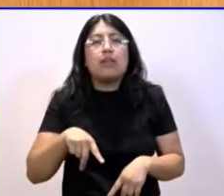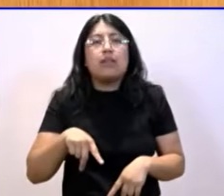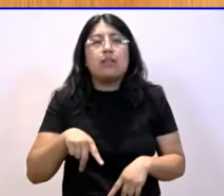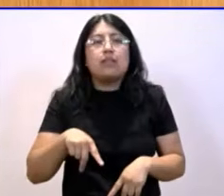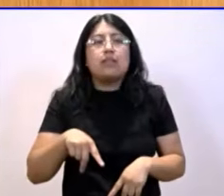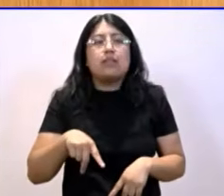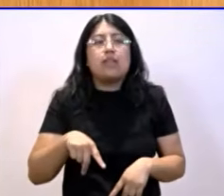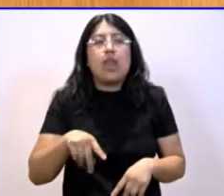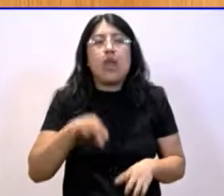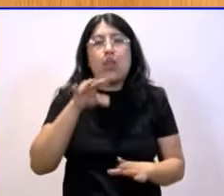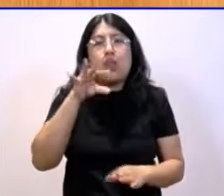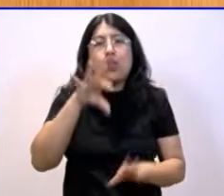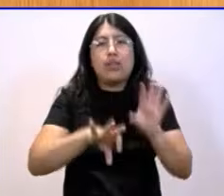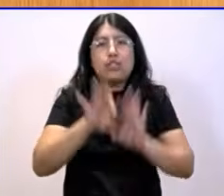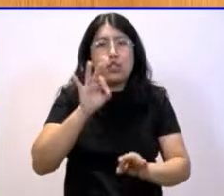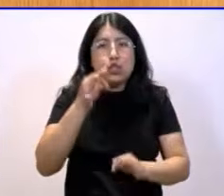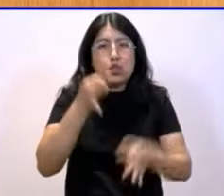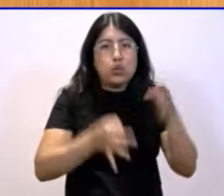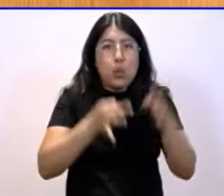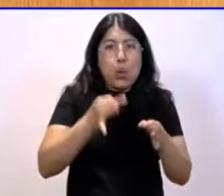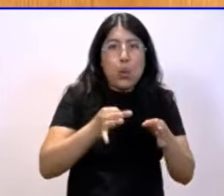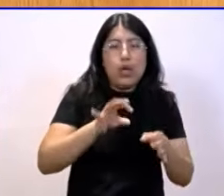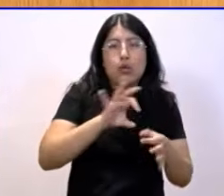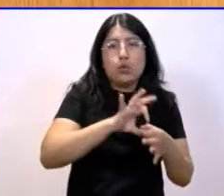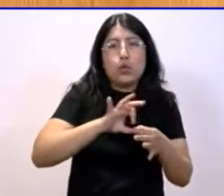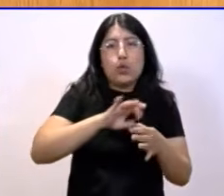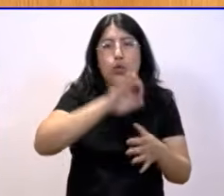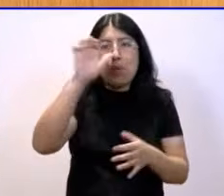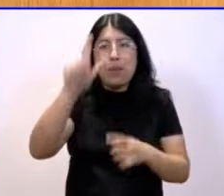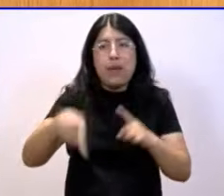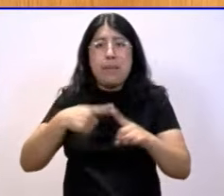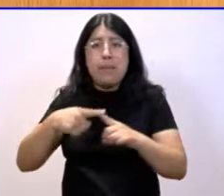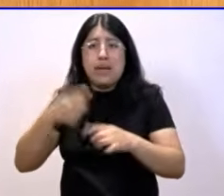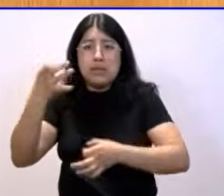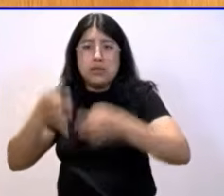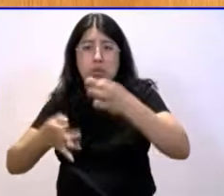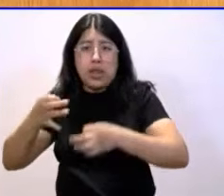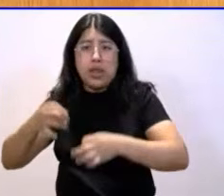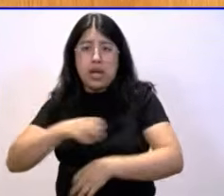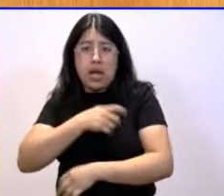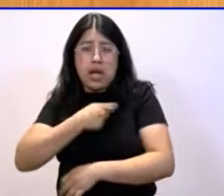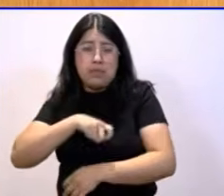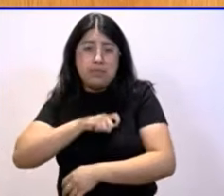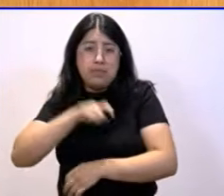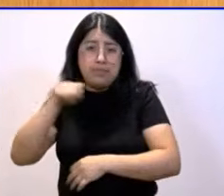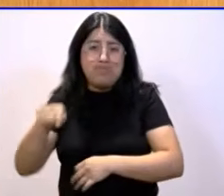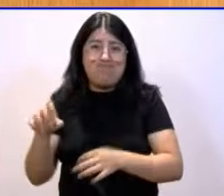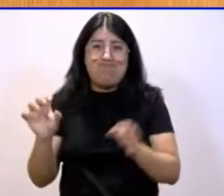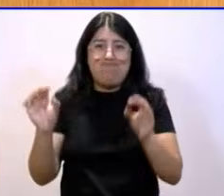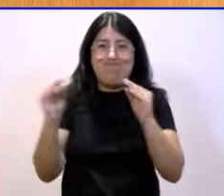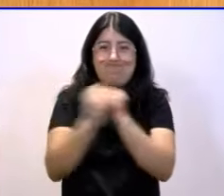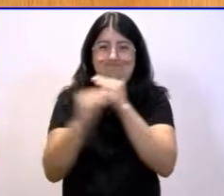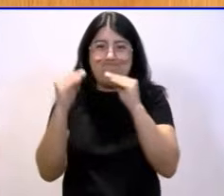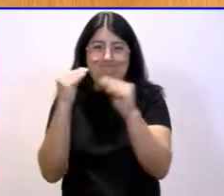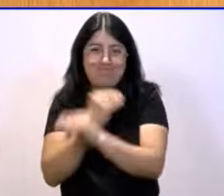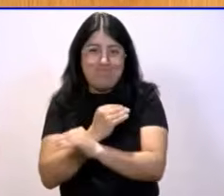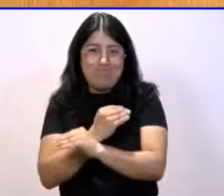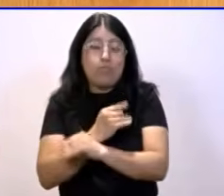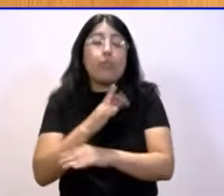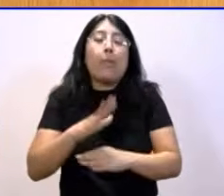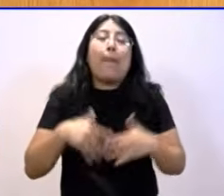entre decisiones jurídicas del Tribunal de la Justicia de la Unión Europea y el Tribunal Supremo de España. Esto se lo reconozco. Ahora, también le